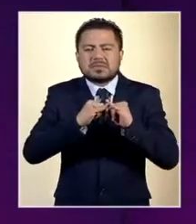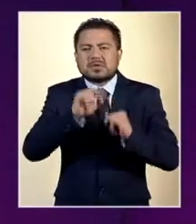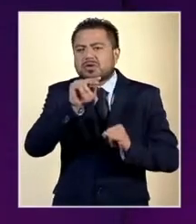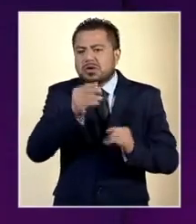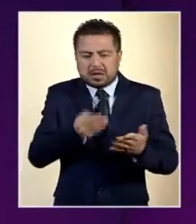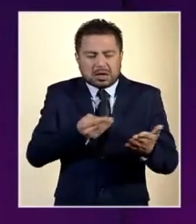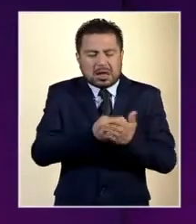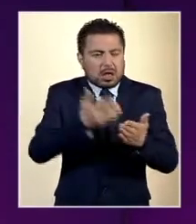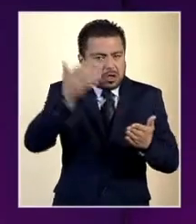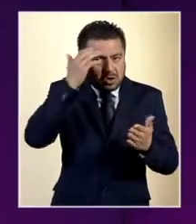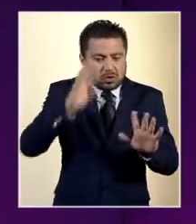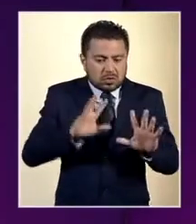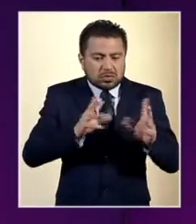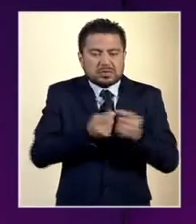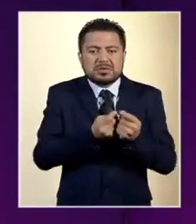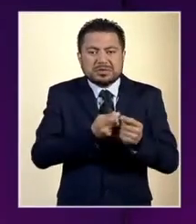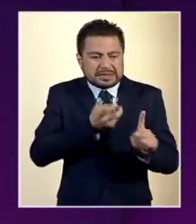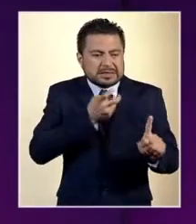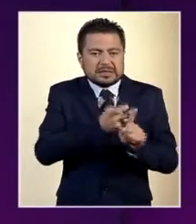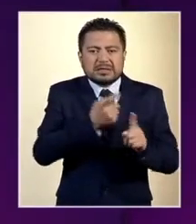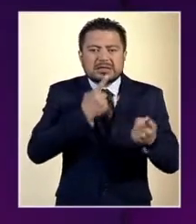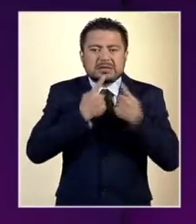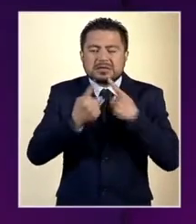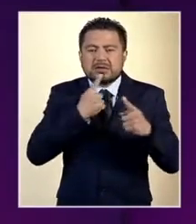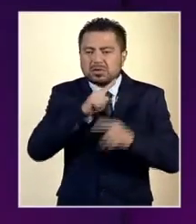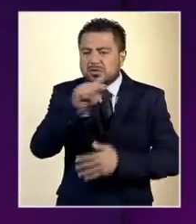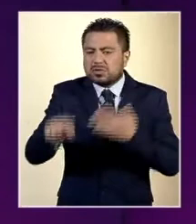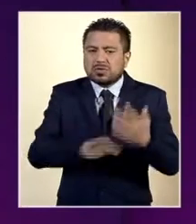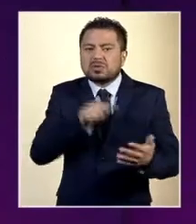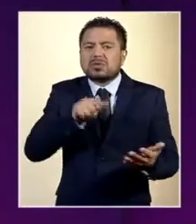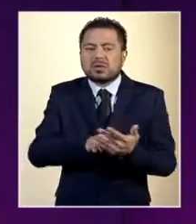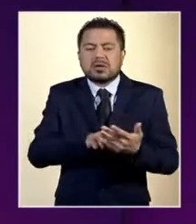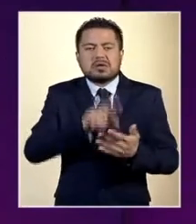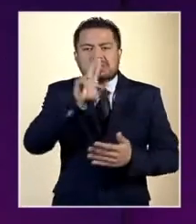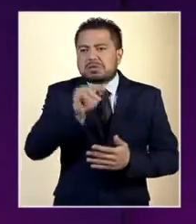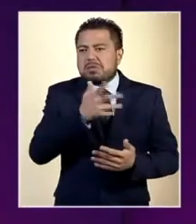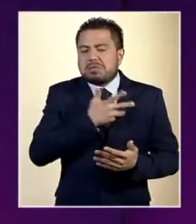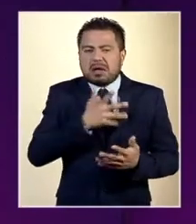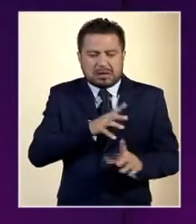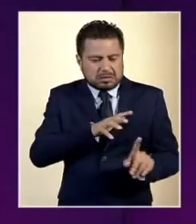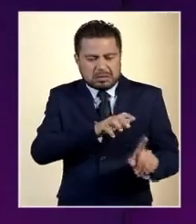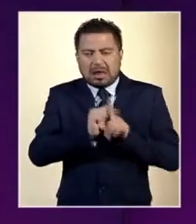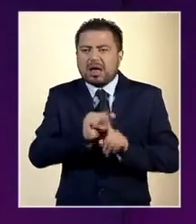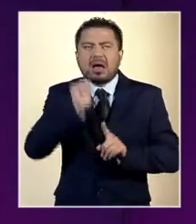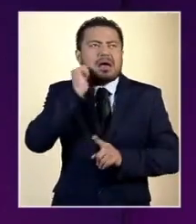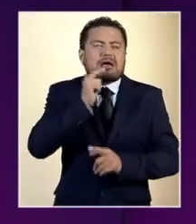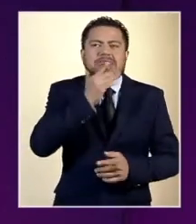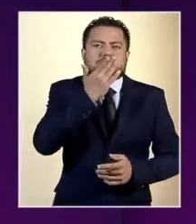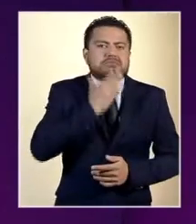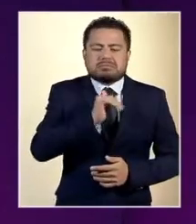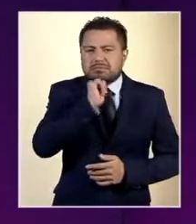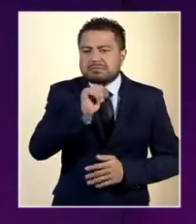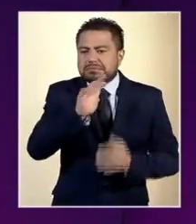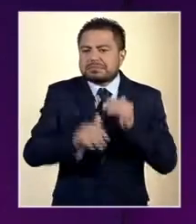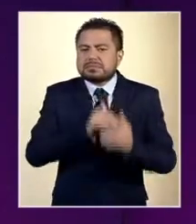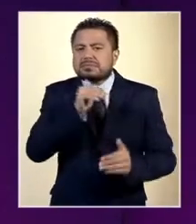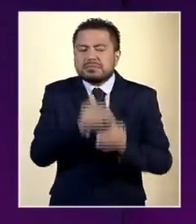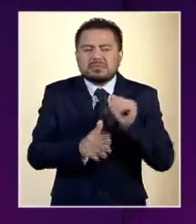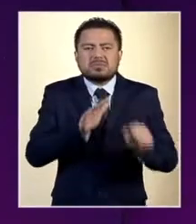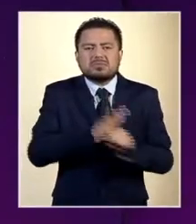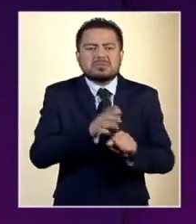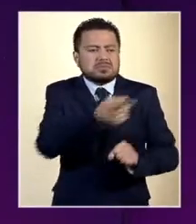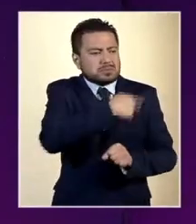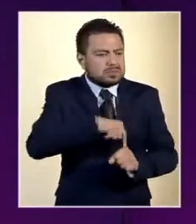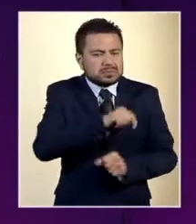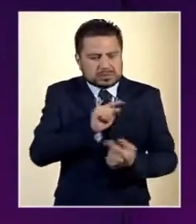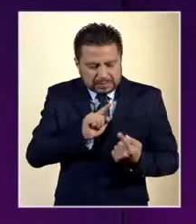se da a conocer con ellos a través del diálogo en sus espacios, pues no se va a conseguir nada. Porque al final del día, pues uno se